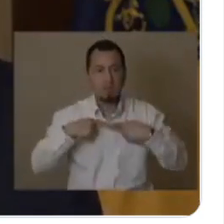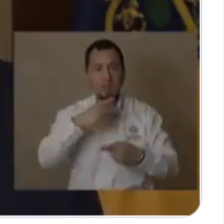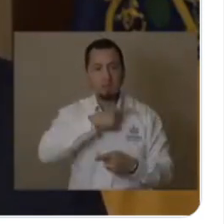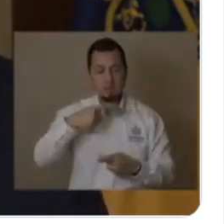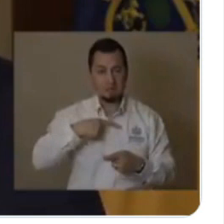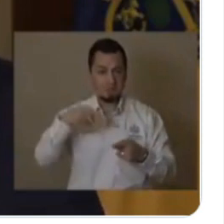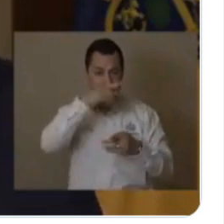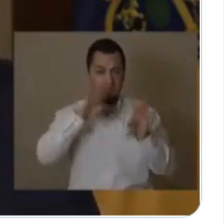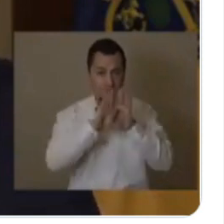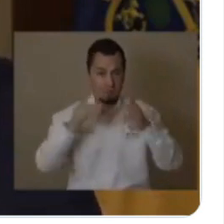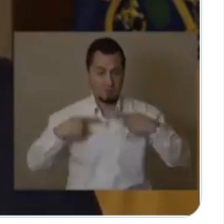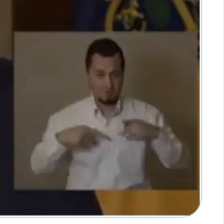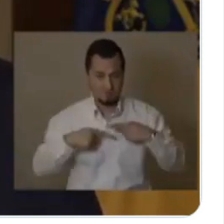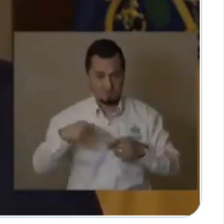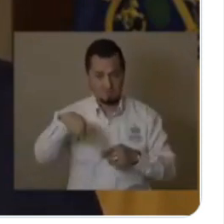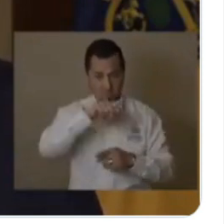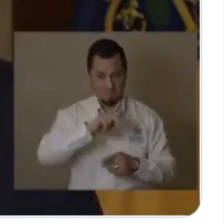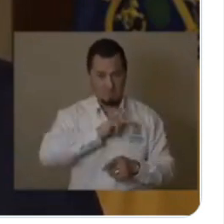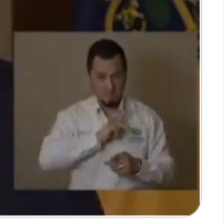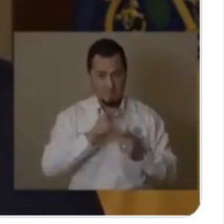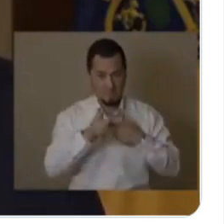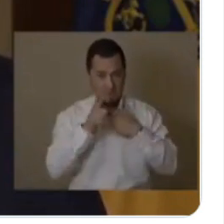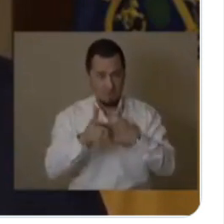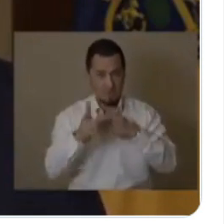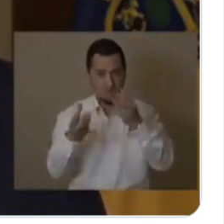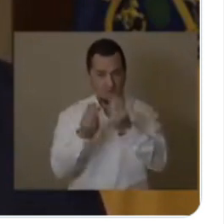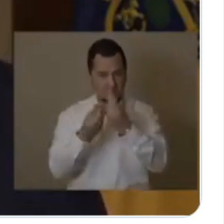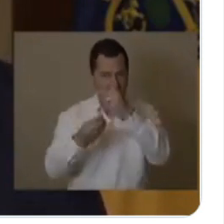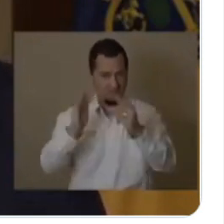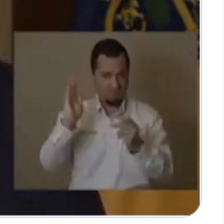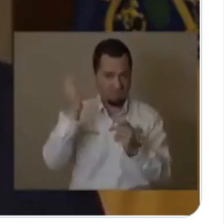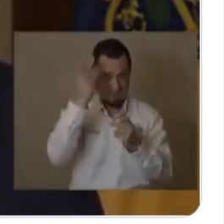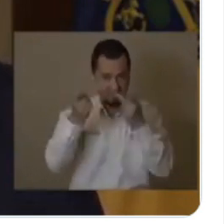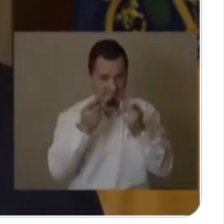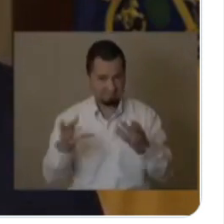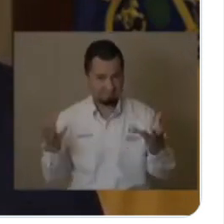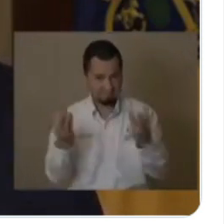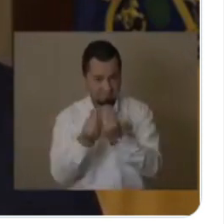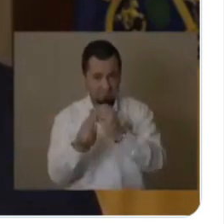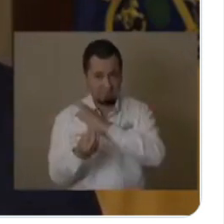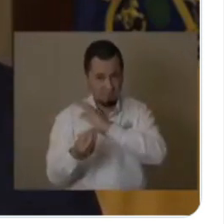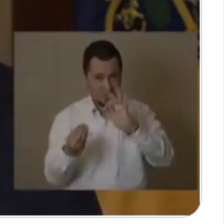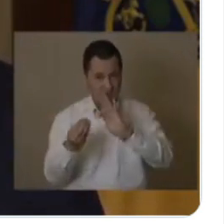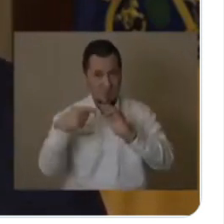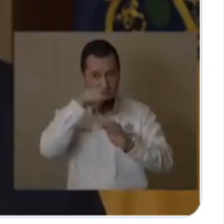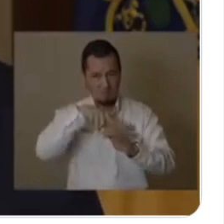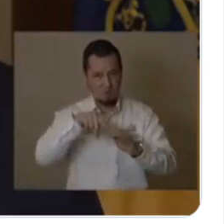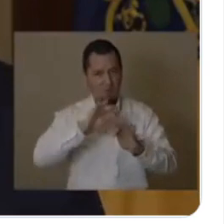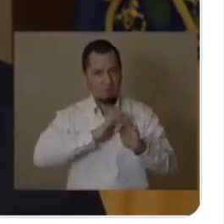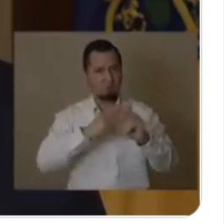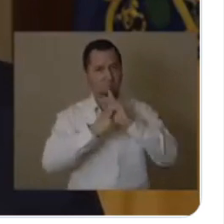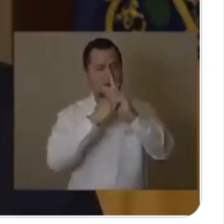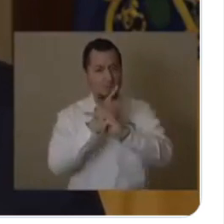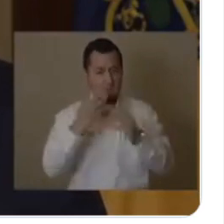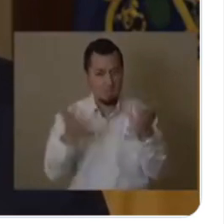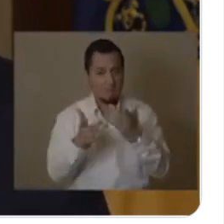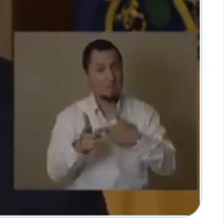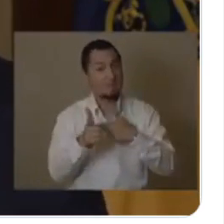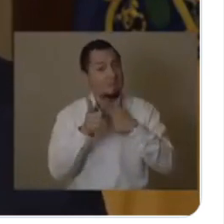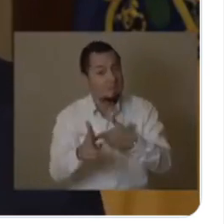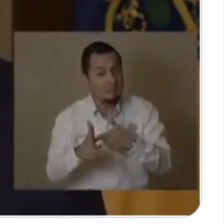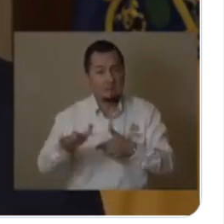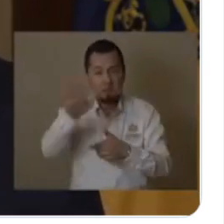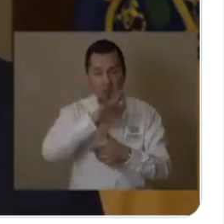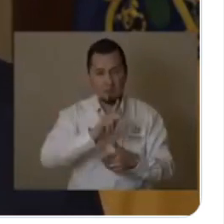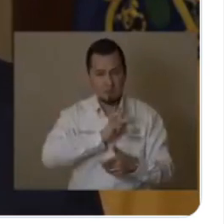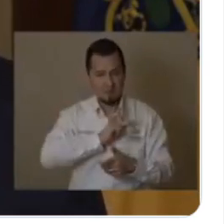podemos resolver nosotros sin el apoyo del presidente. Insistimos también en la urgente necesidad de aplicar pruebas masivas como medida de prevención, pero